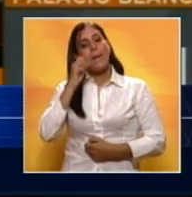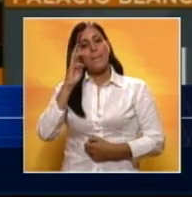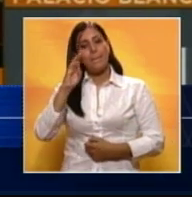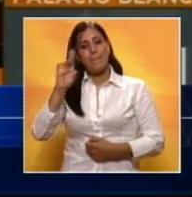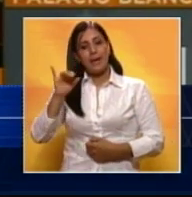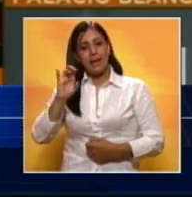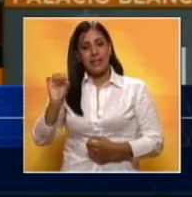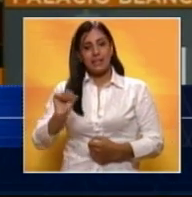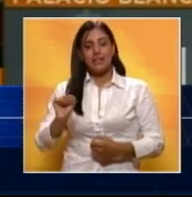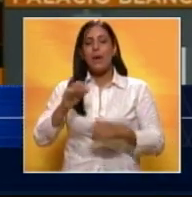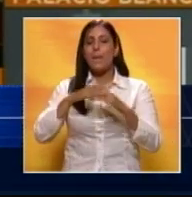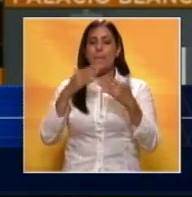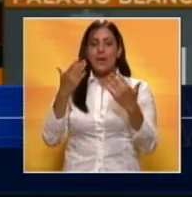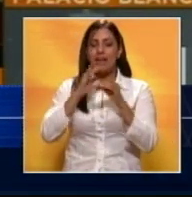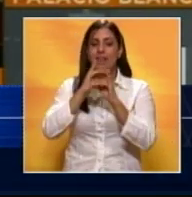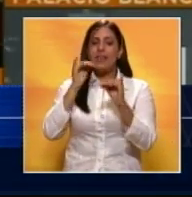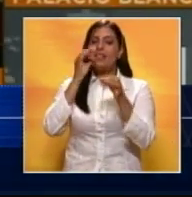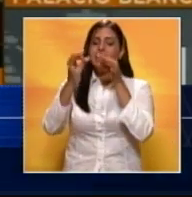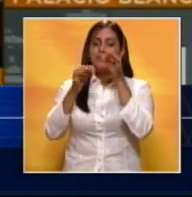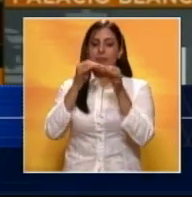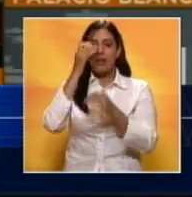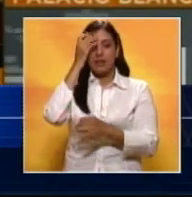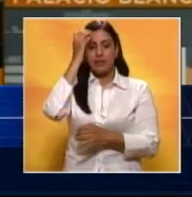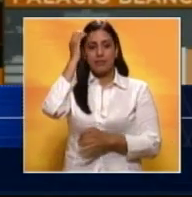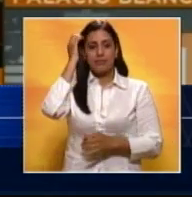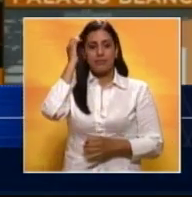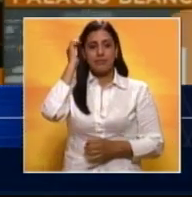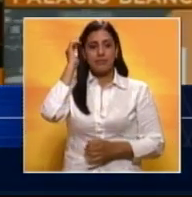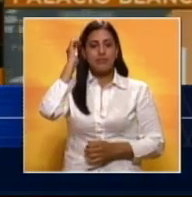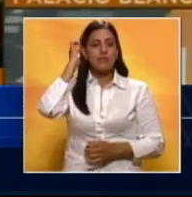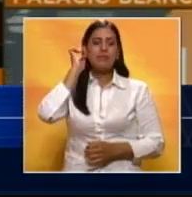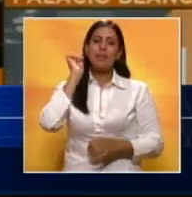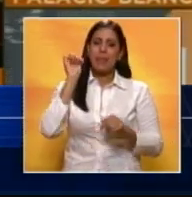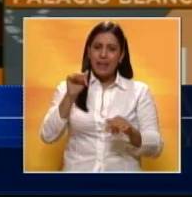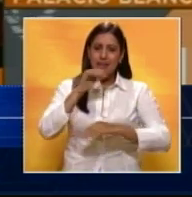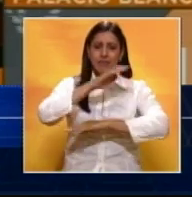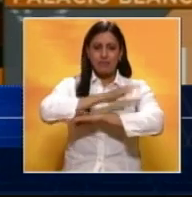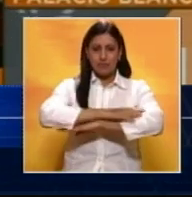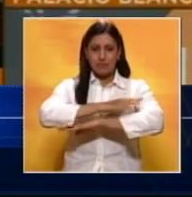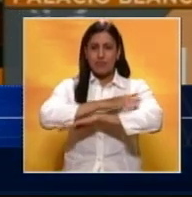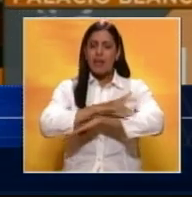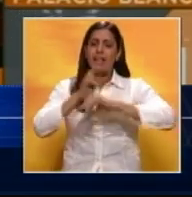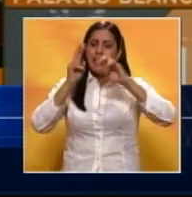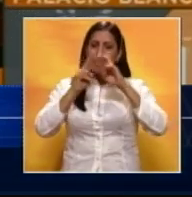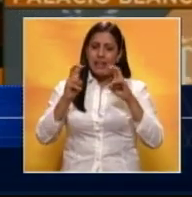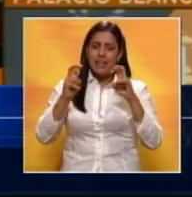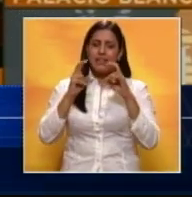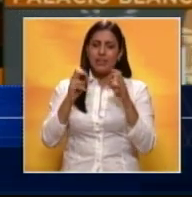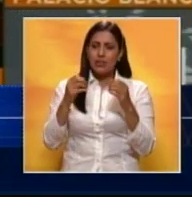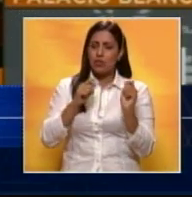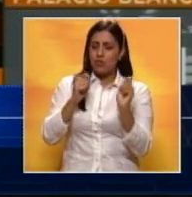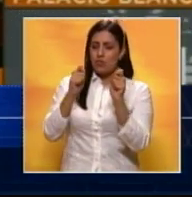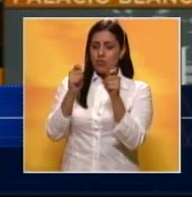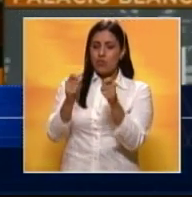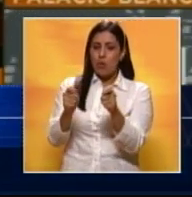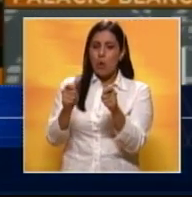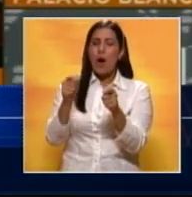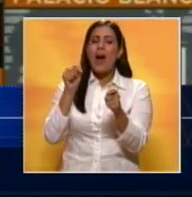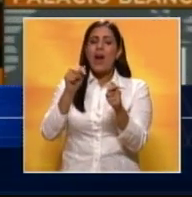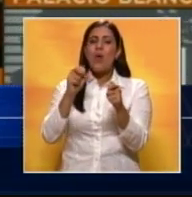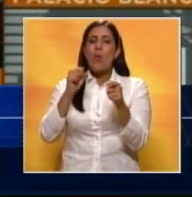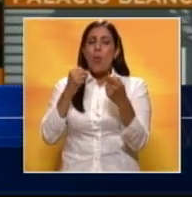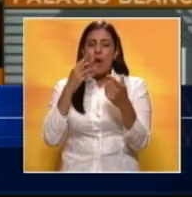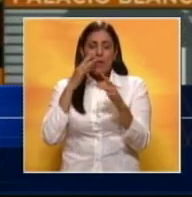Pérez, a los fines de poner lo siguiente. Este acto reviste un